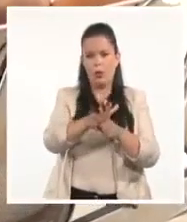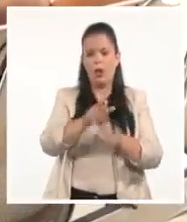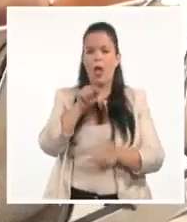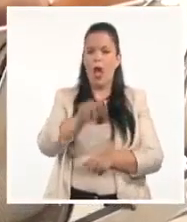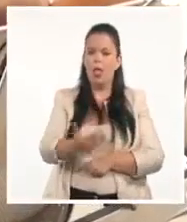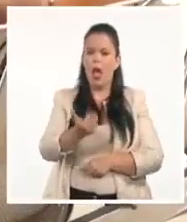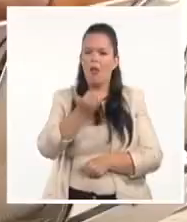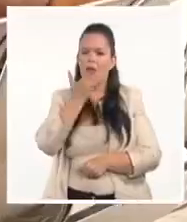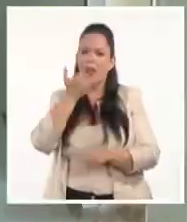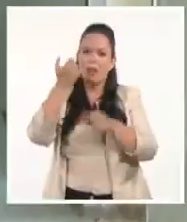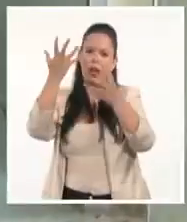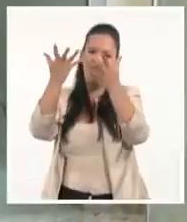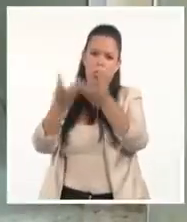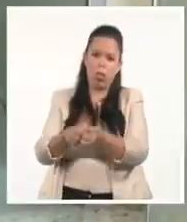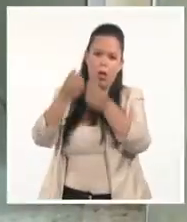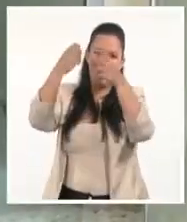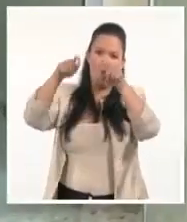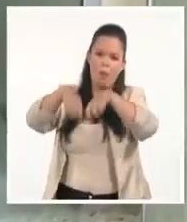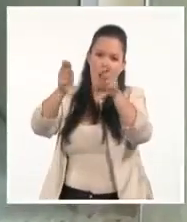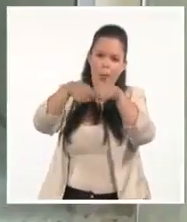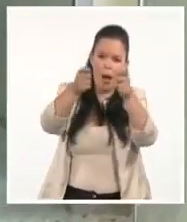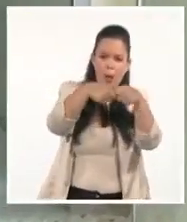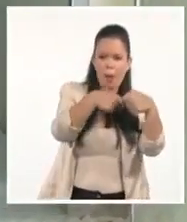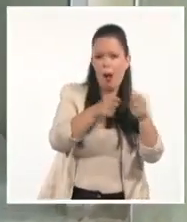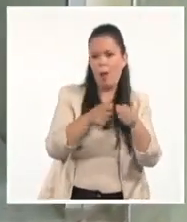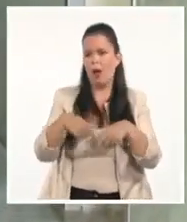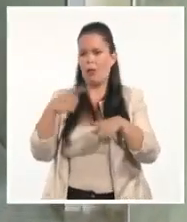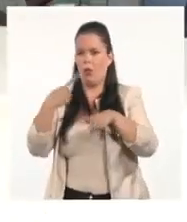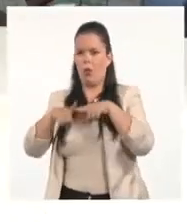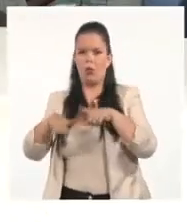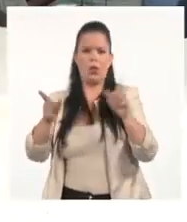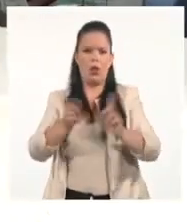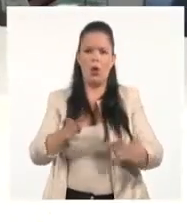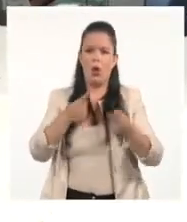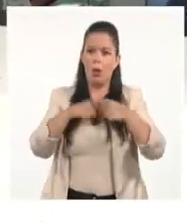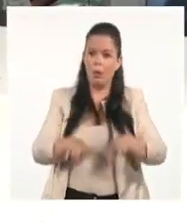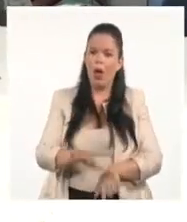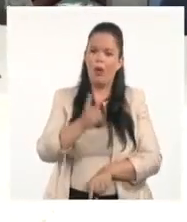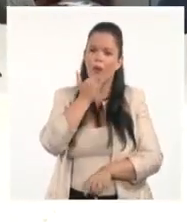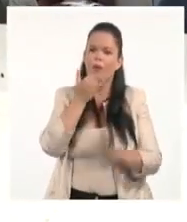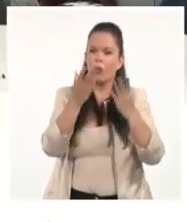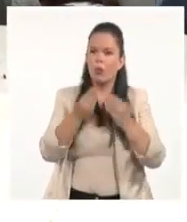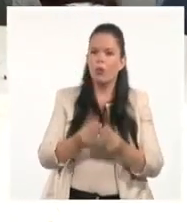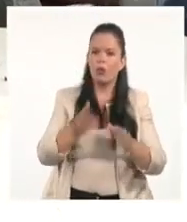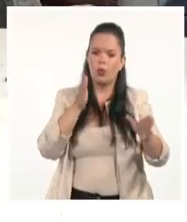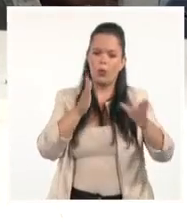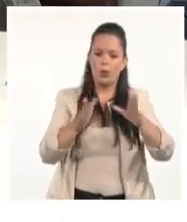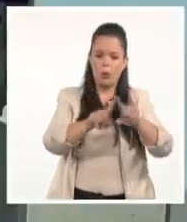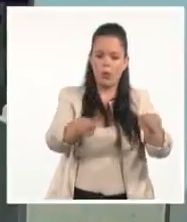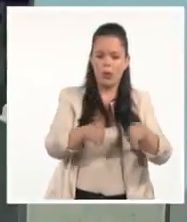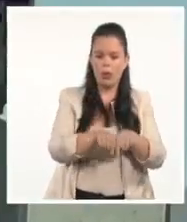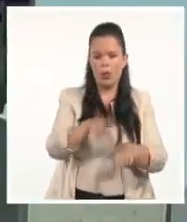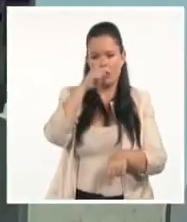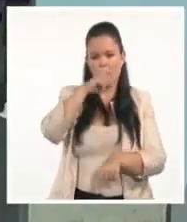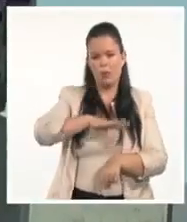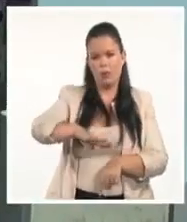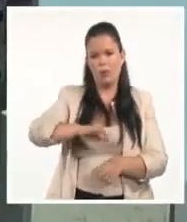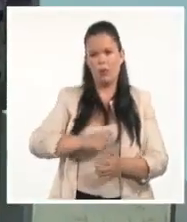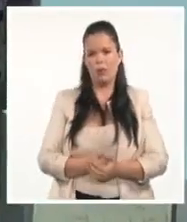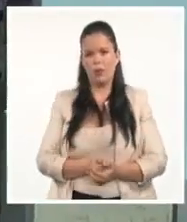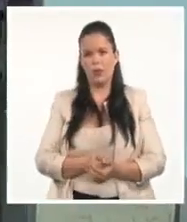negativa en el estado de los pacientes, la mayor parte en el área de pediatría. El hecho obligó al traslado de varios niños a instituciones de